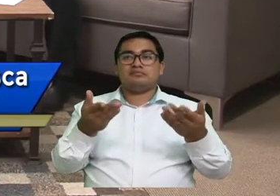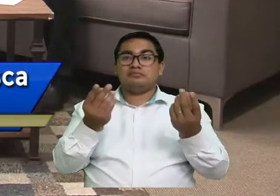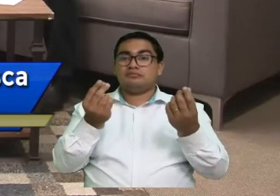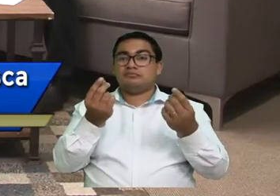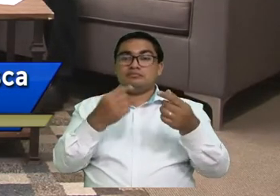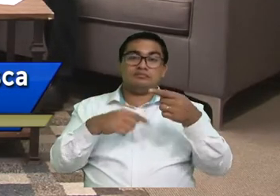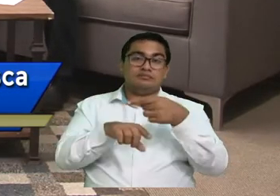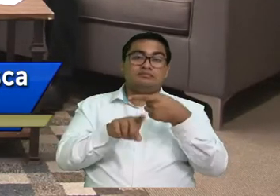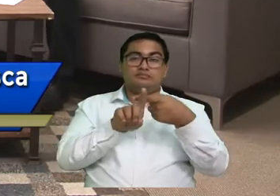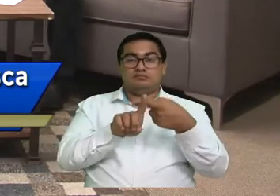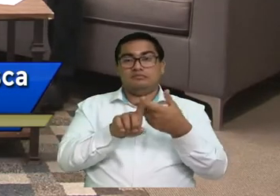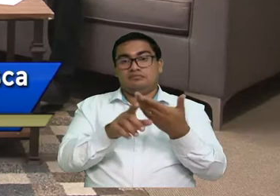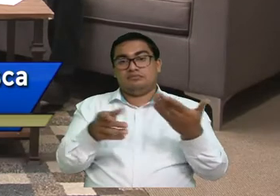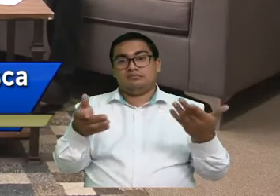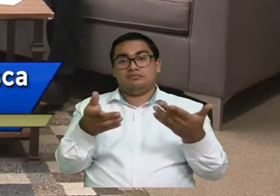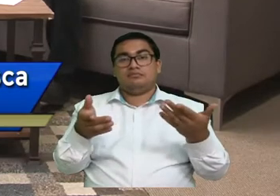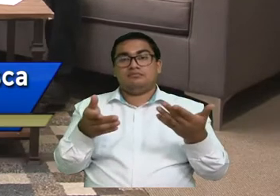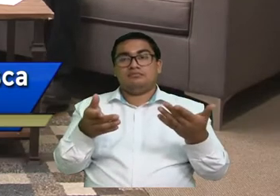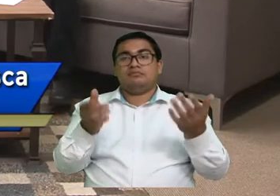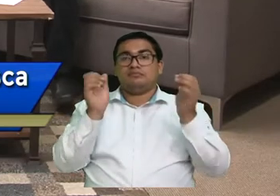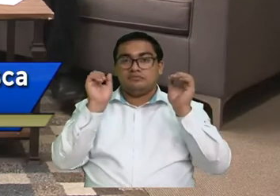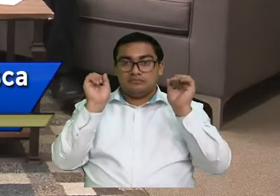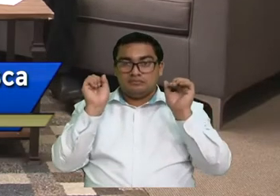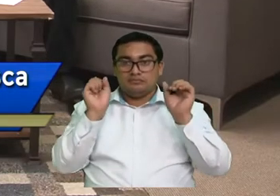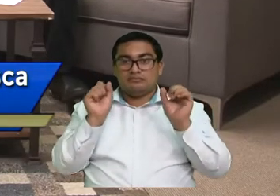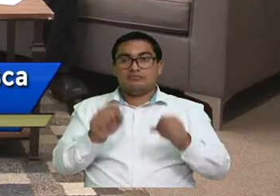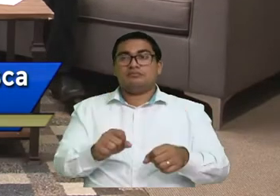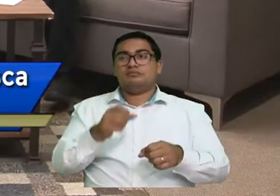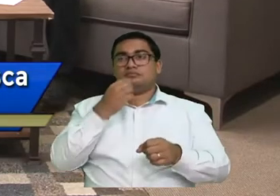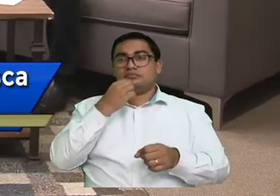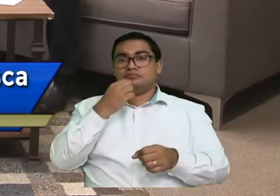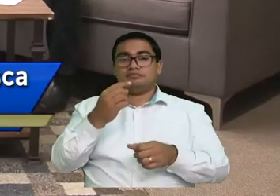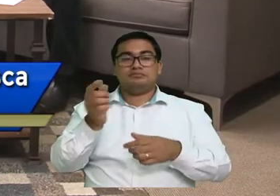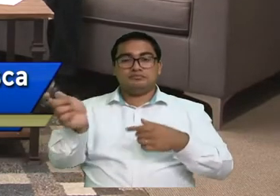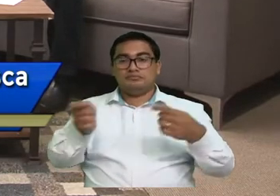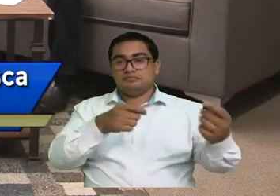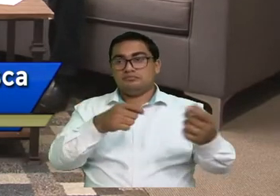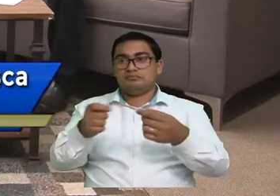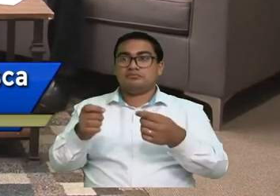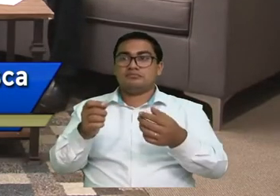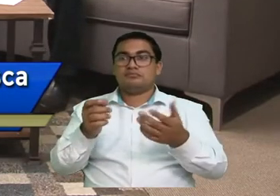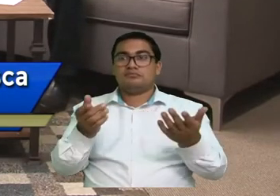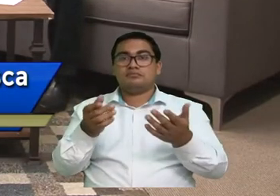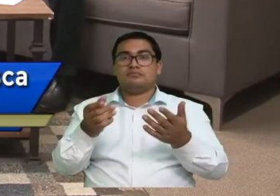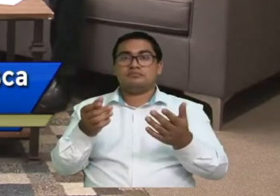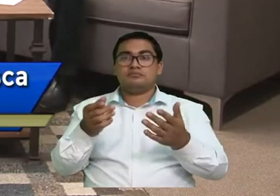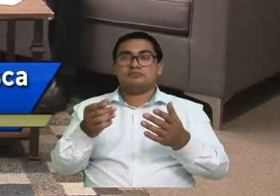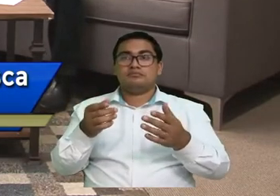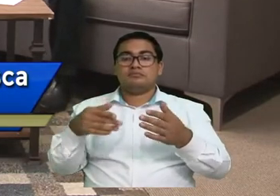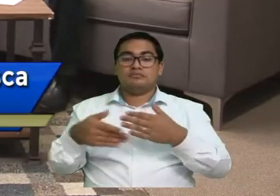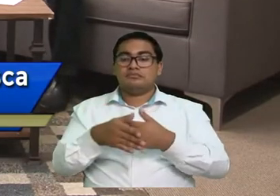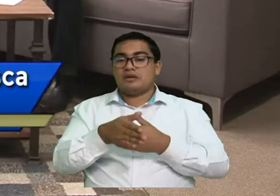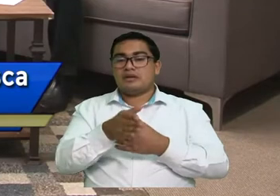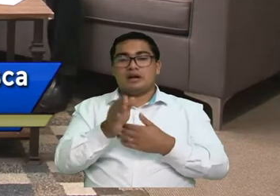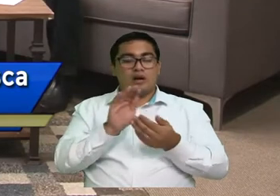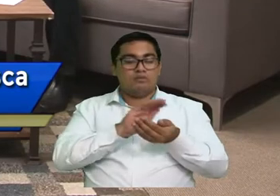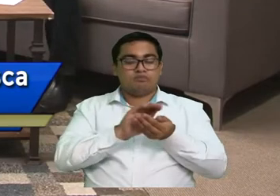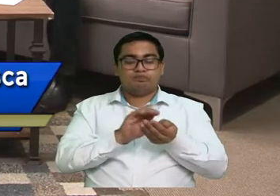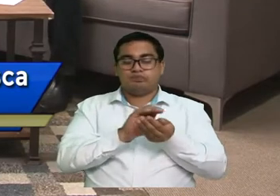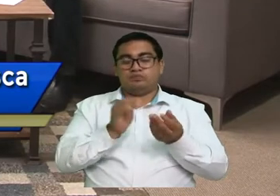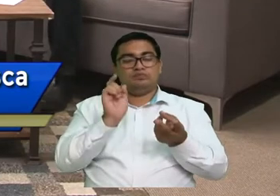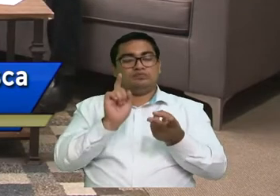valor. De manera que puedas vos estar comercializando deditos de pescado, tortas de pescado,